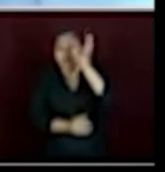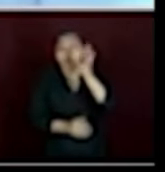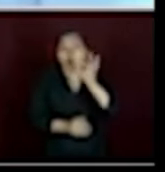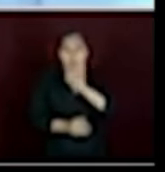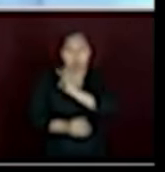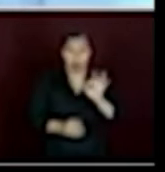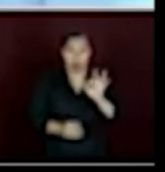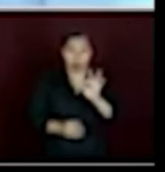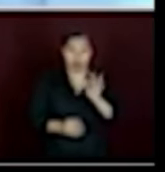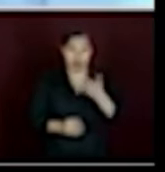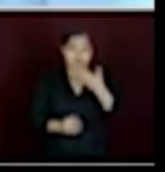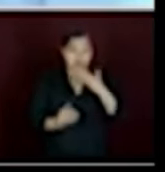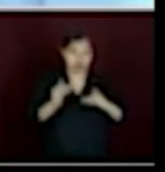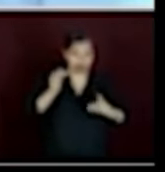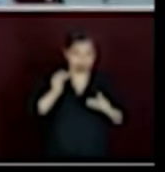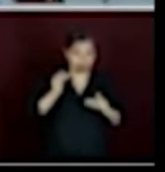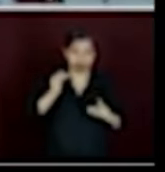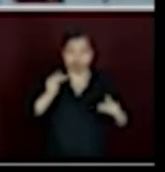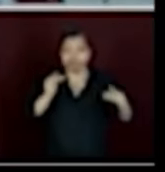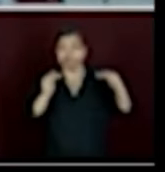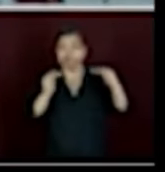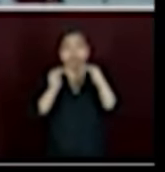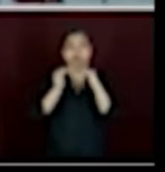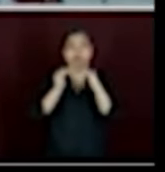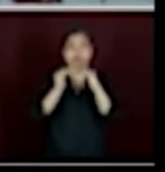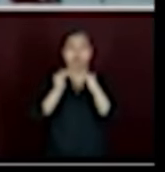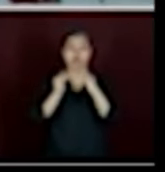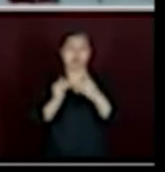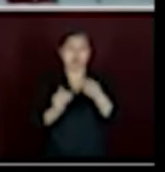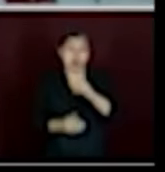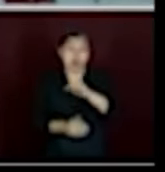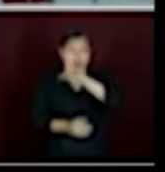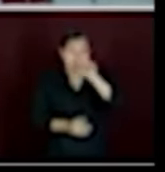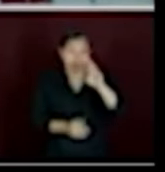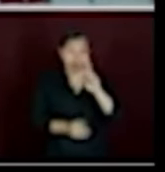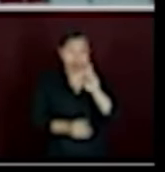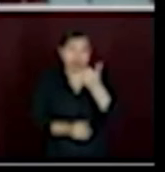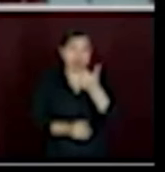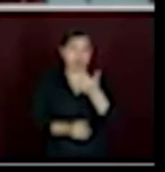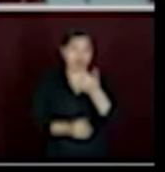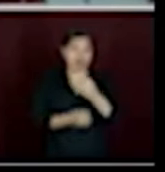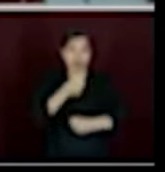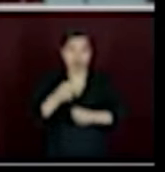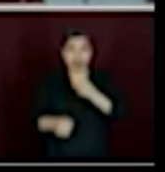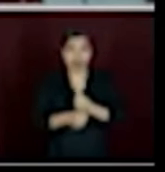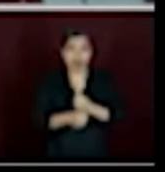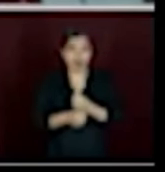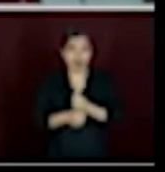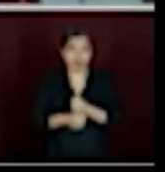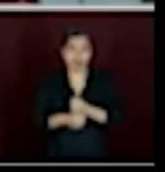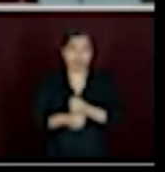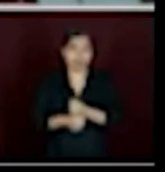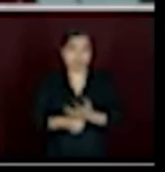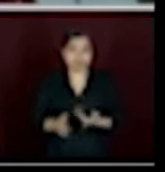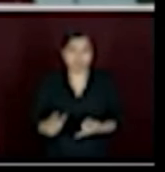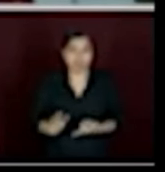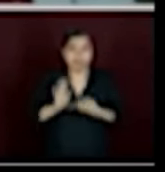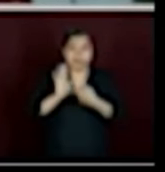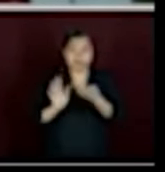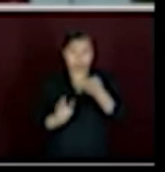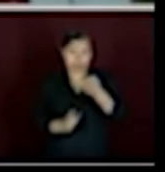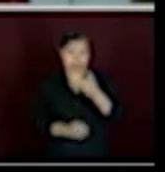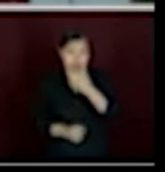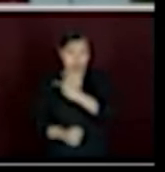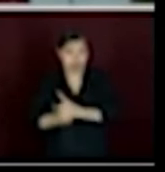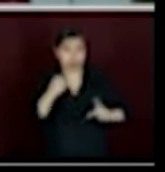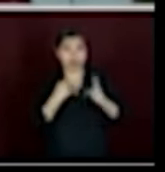o de Guanajuato, o de incluso Jalisco, algunas zonas, pero no lo generalizo.